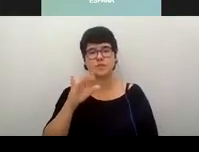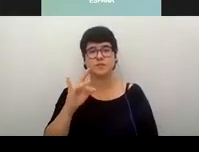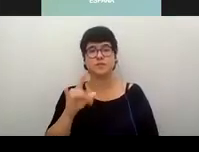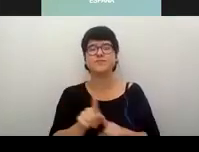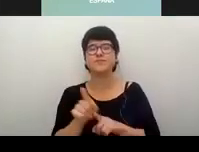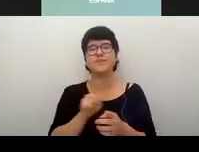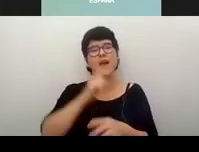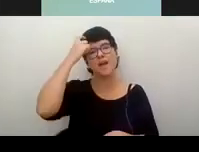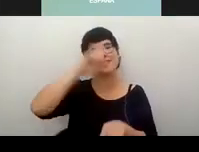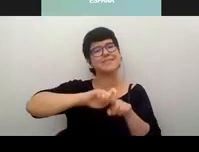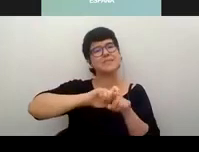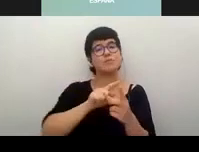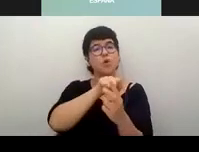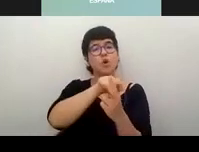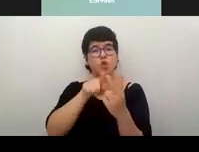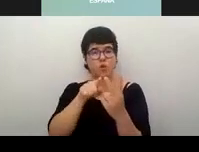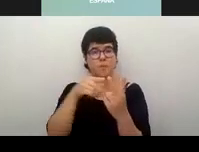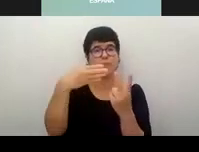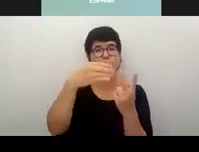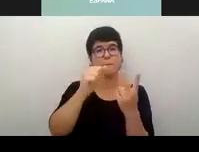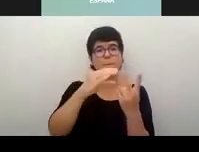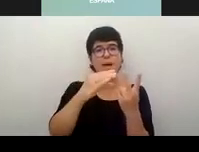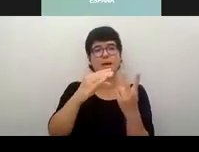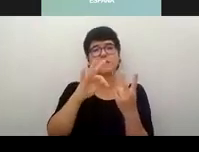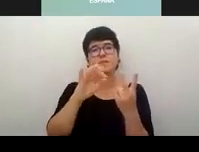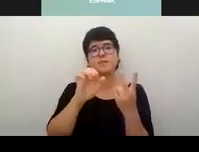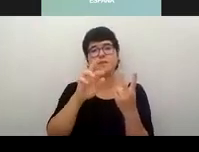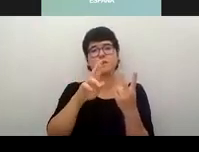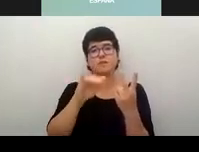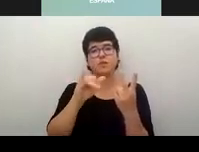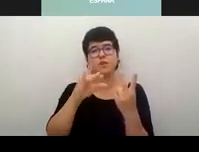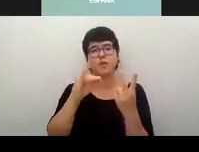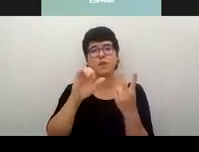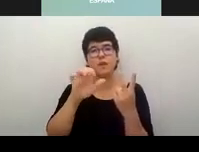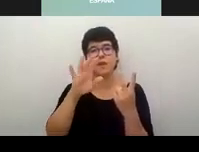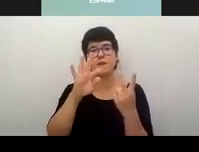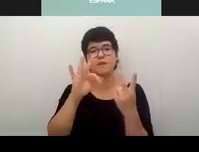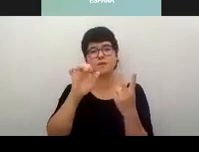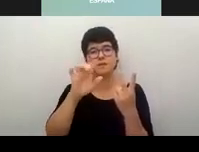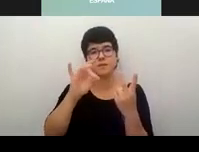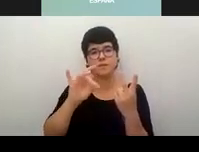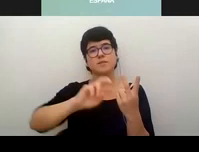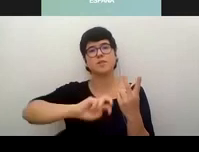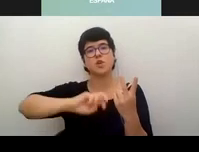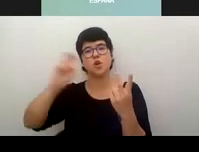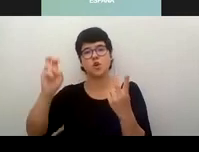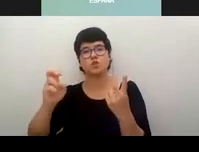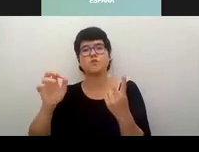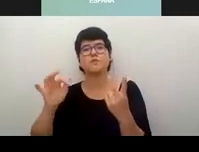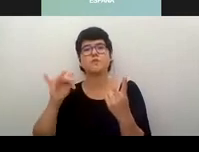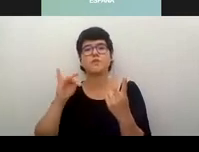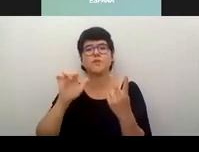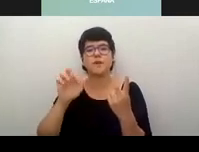bacterias, los bacteroidetes y los firmicutes. Son dos grandes familias dentro de las cuales encontramos cada